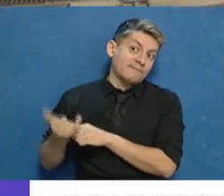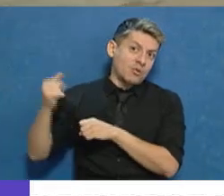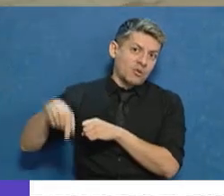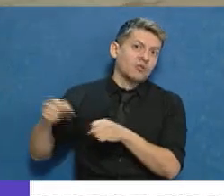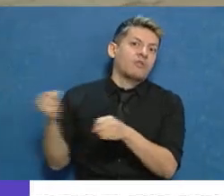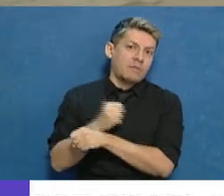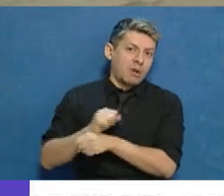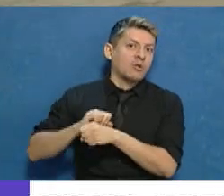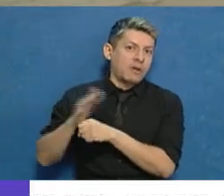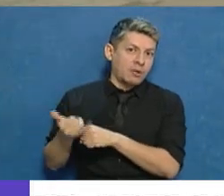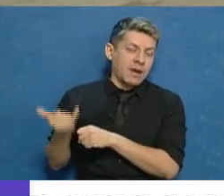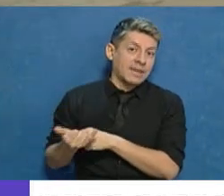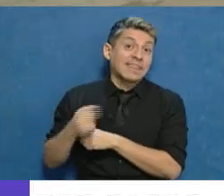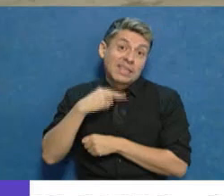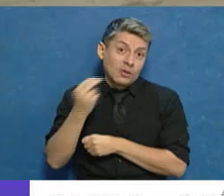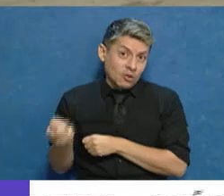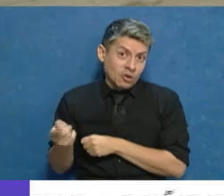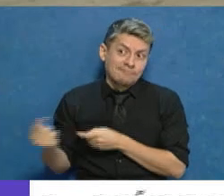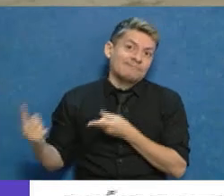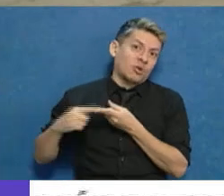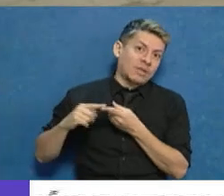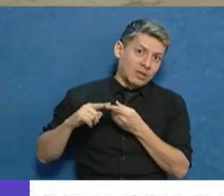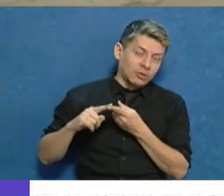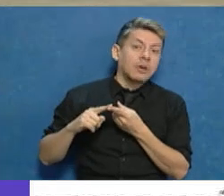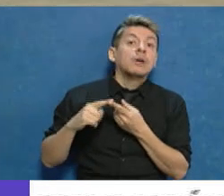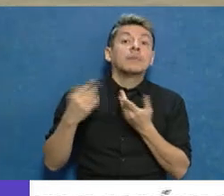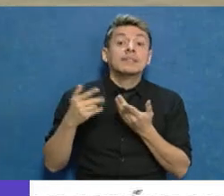hijo, de manera tal que hemos ya desinfectado tres veces